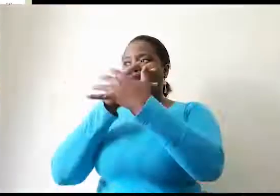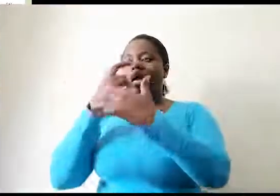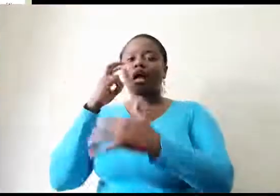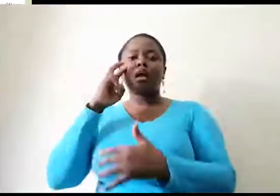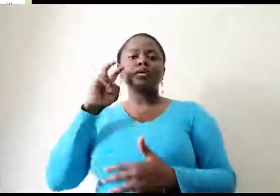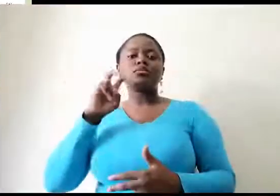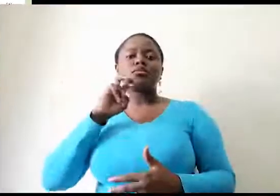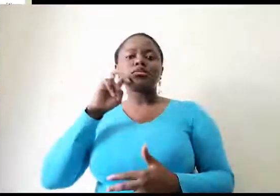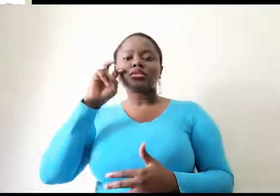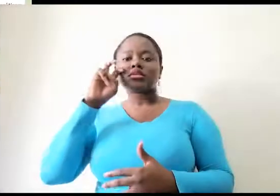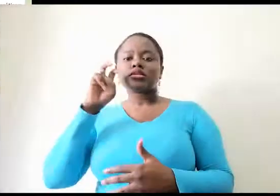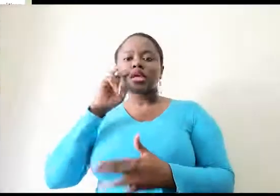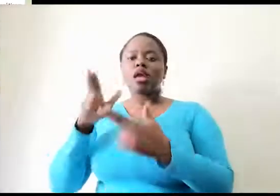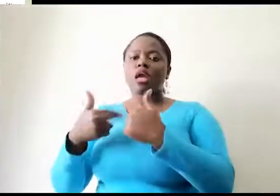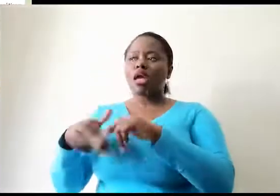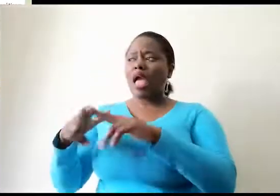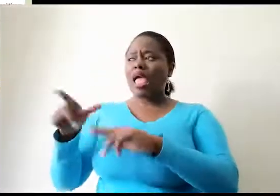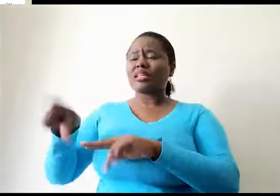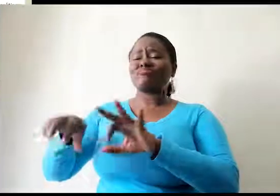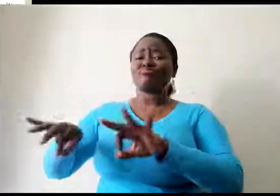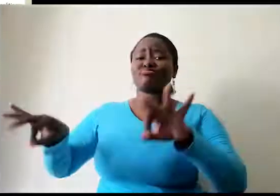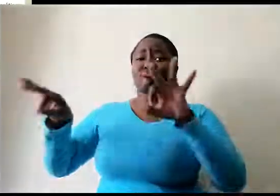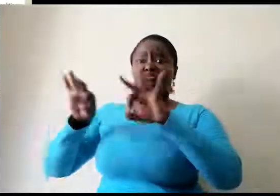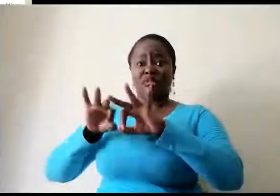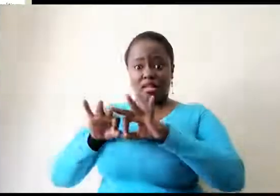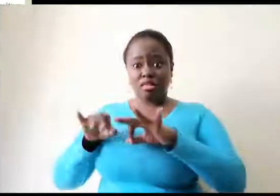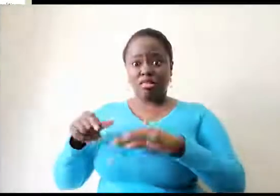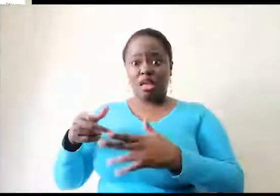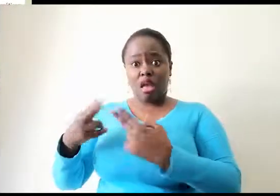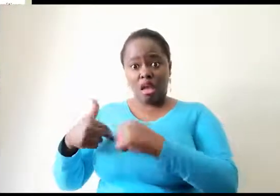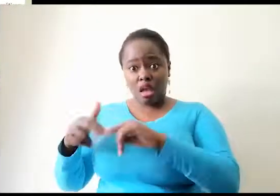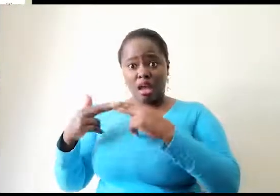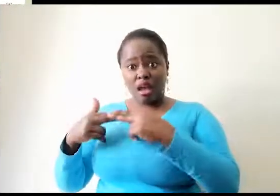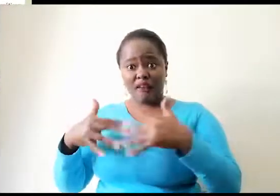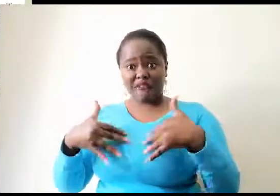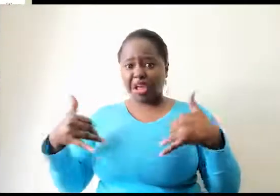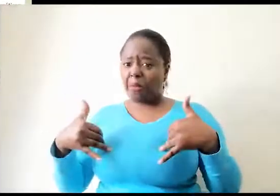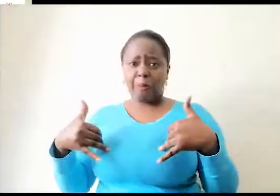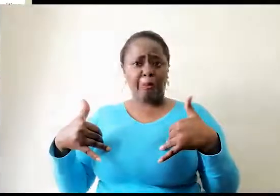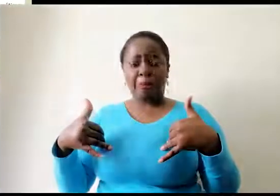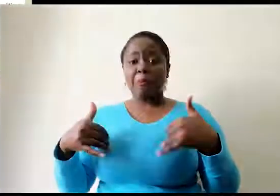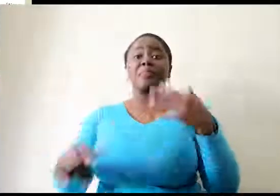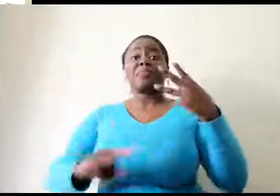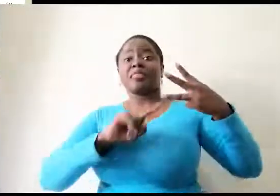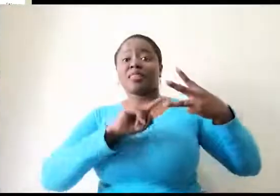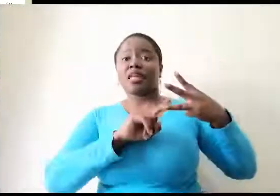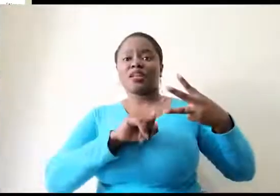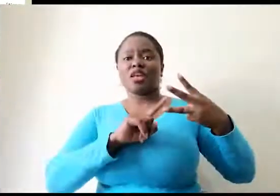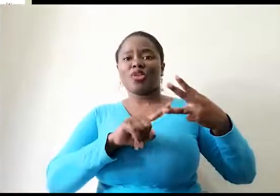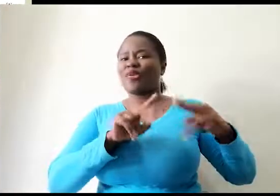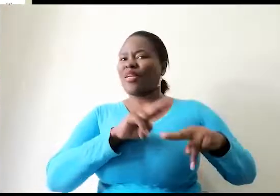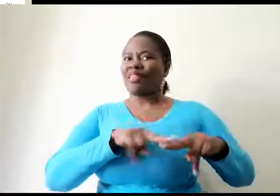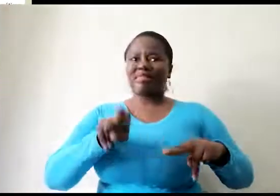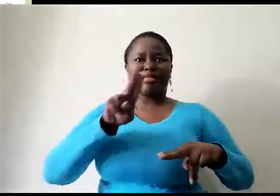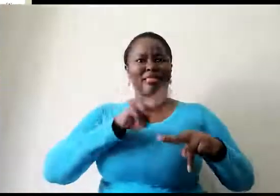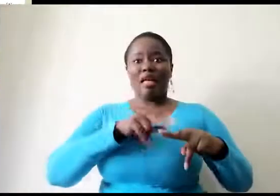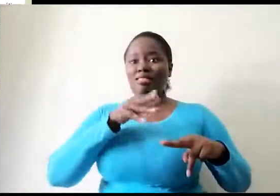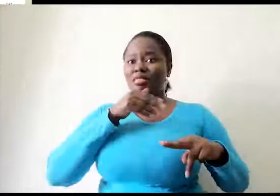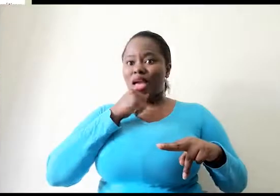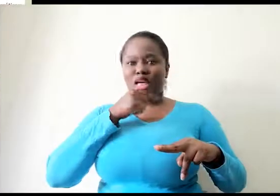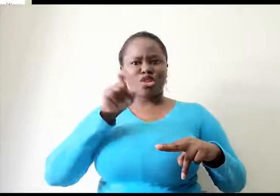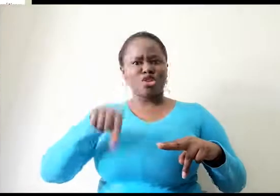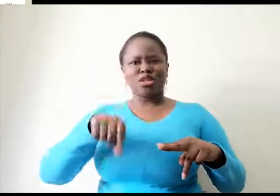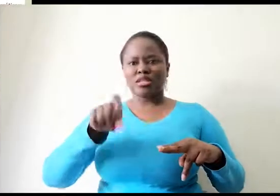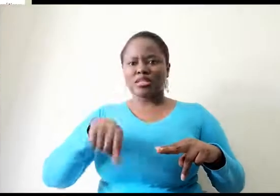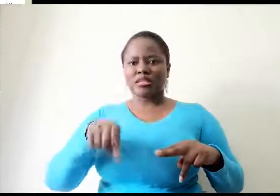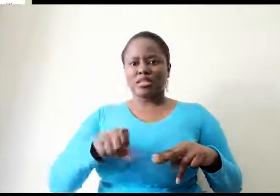de dominar y no se necesitan para la felicidad. Y tercero, los que no son naturales